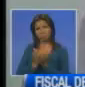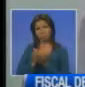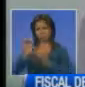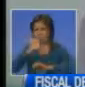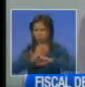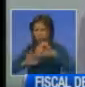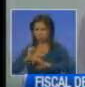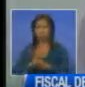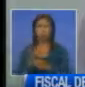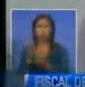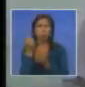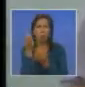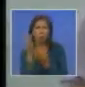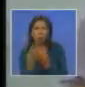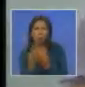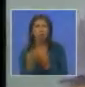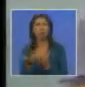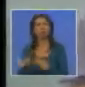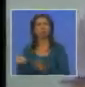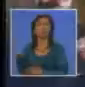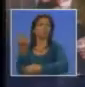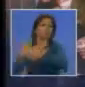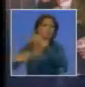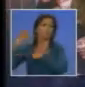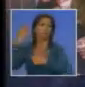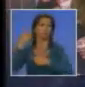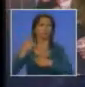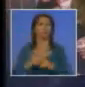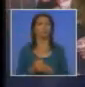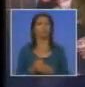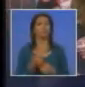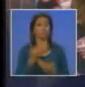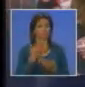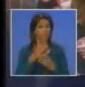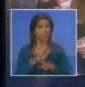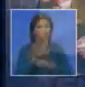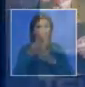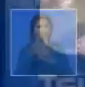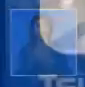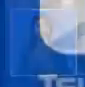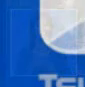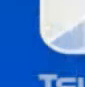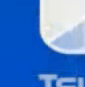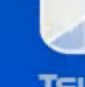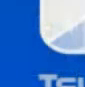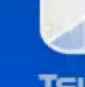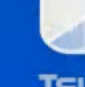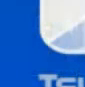subastarlas. Esto es lo que les podemos informar hasta el momento. Sigan ustedes en estudios. Muy buenas tardes.